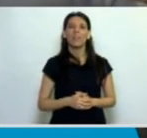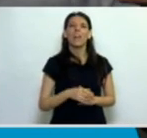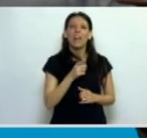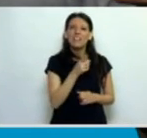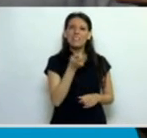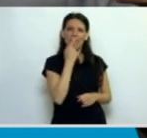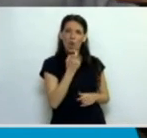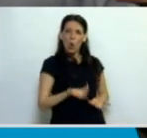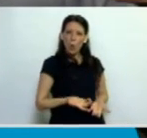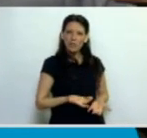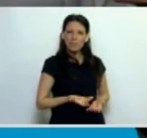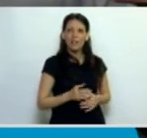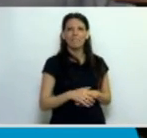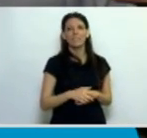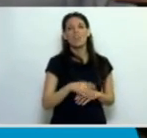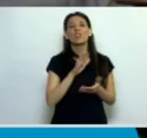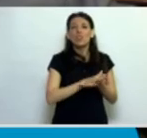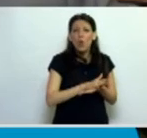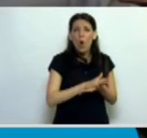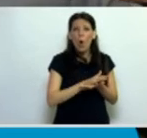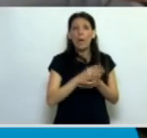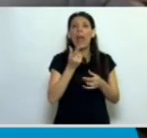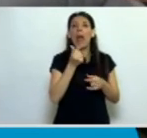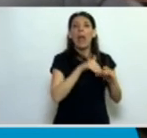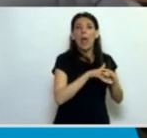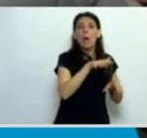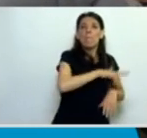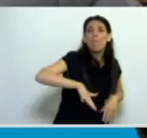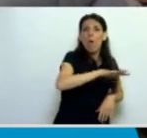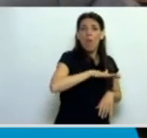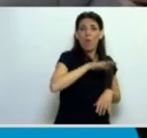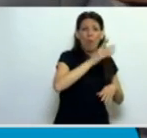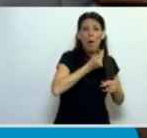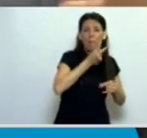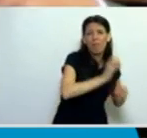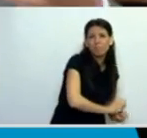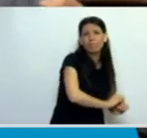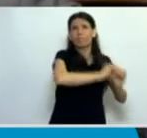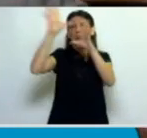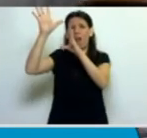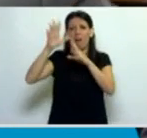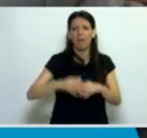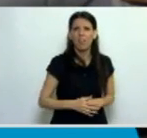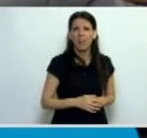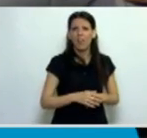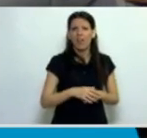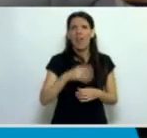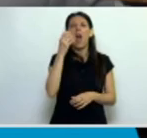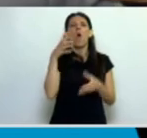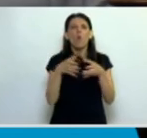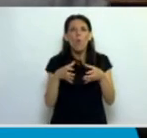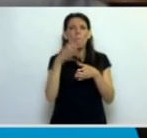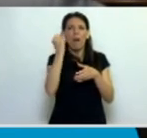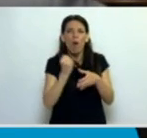¿Advirtieron que se iba a producir una transferencia de ingresos millonaria desde el pueblo trabajador hacia los grandes grupos económicos, las